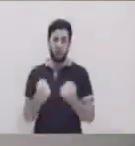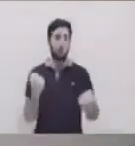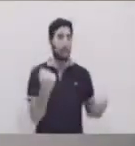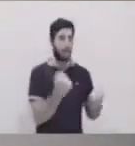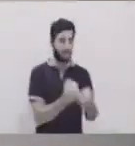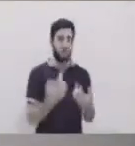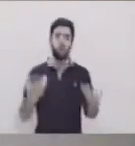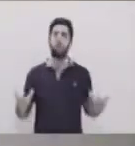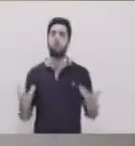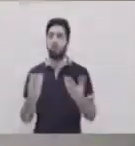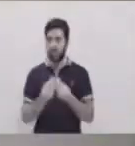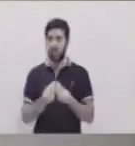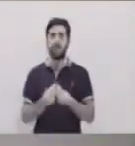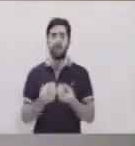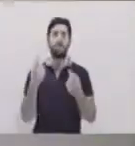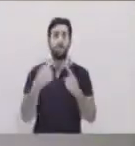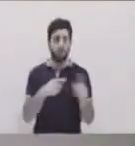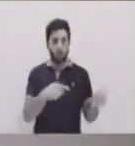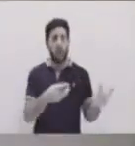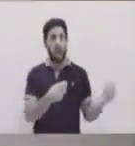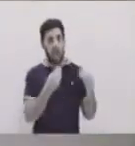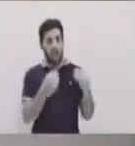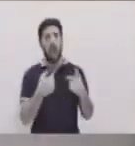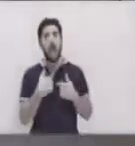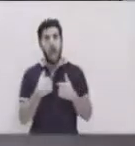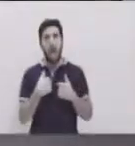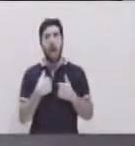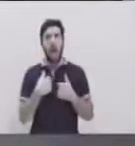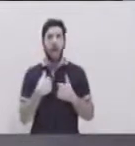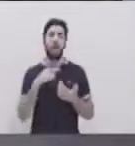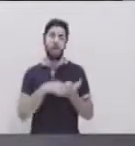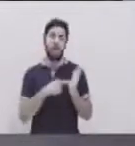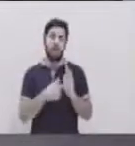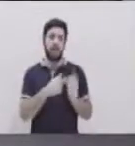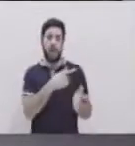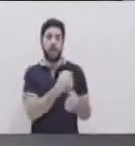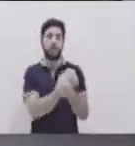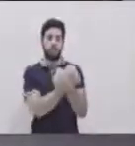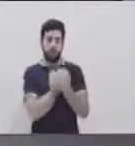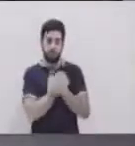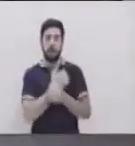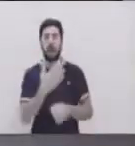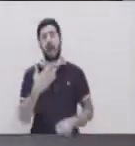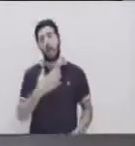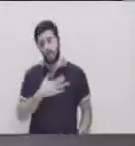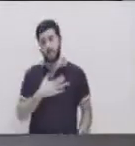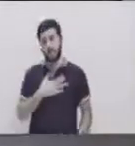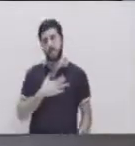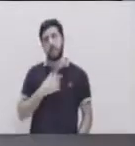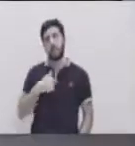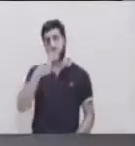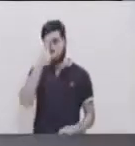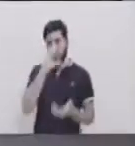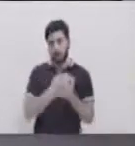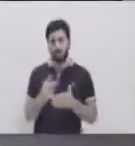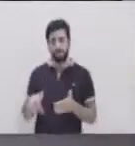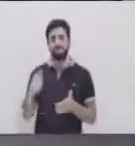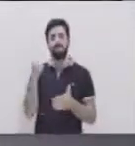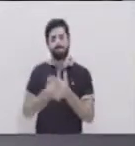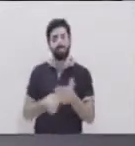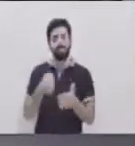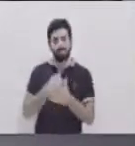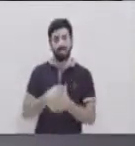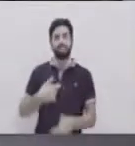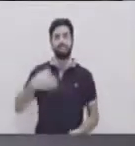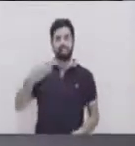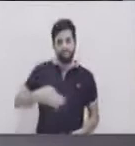mutuo, pero eso me enseña a mí que de verdad ellos se preocupan por mí, que de verdad me aman y creo que es esfuerzo